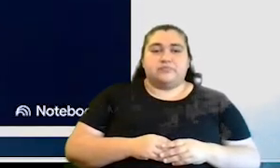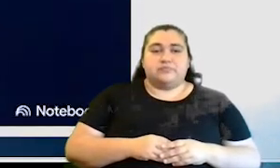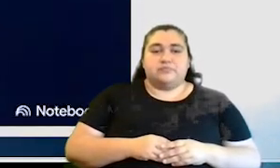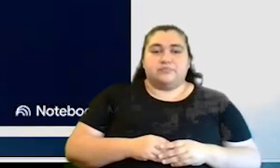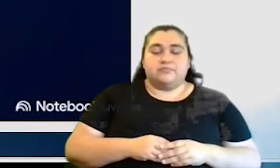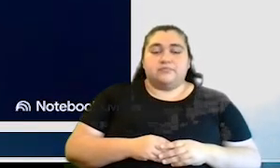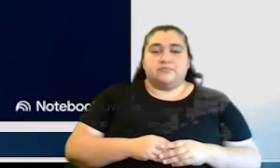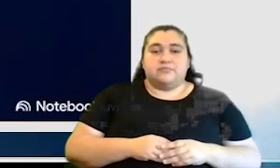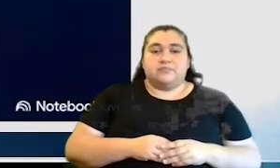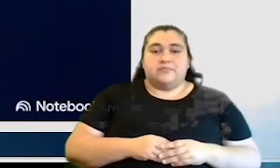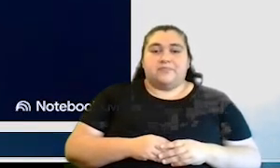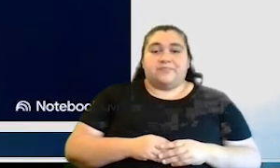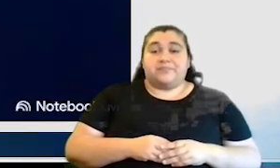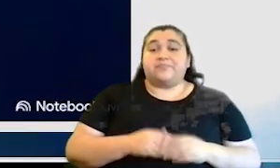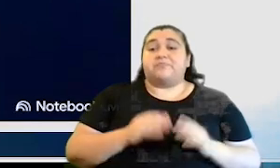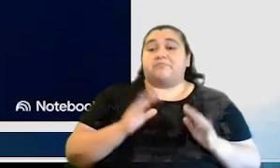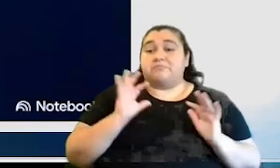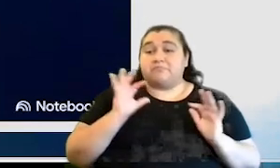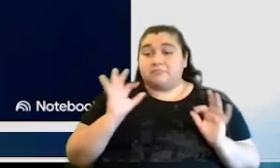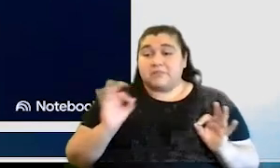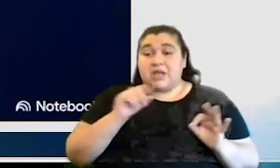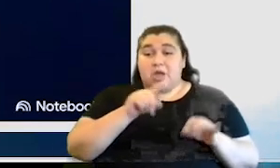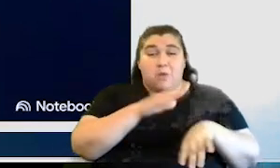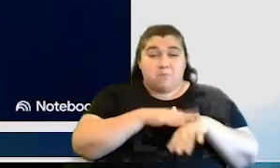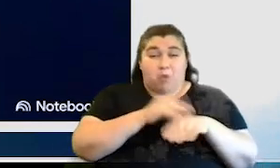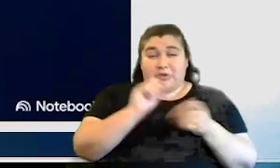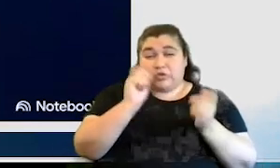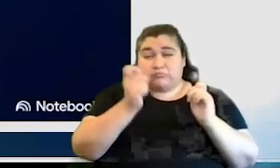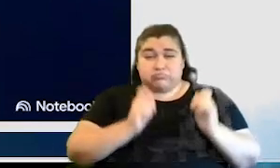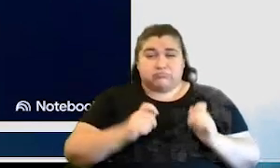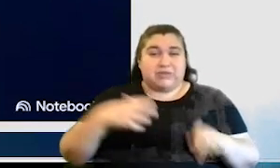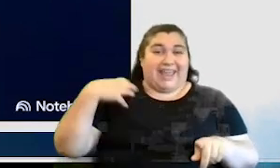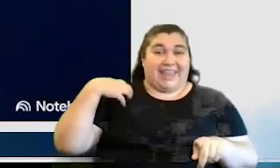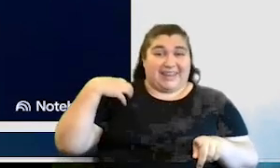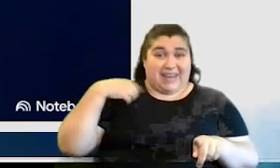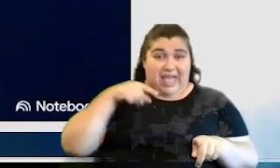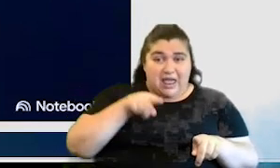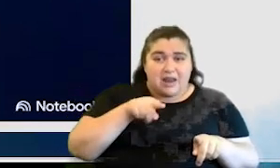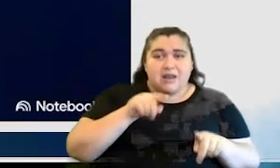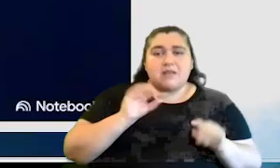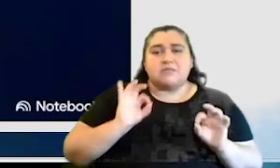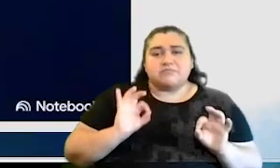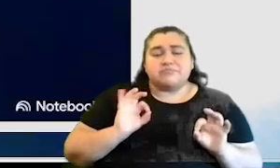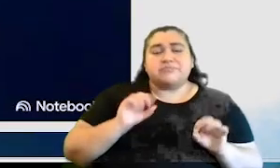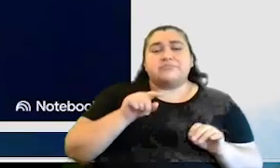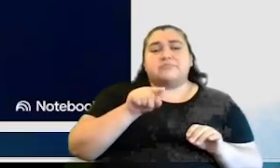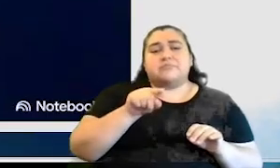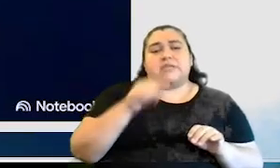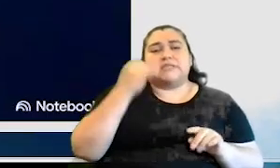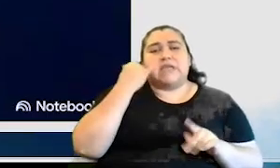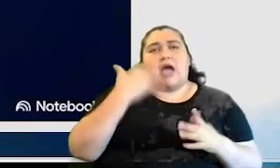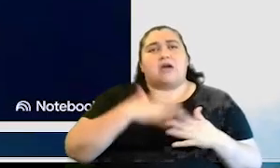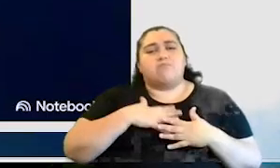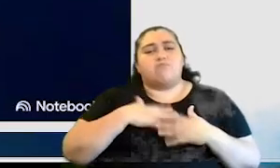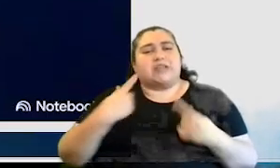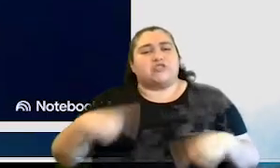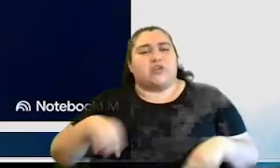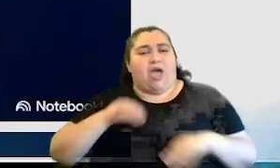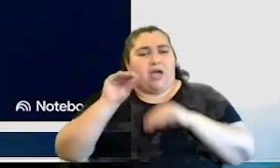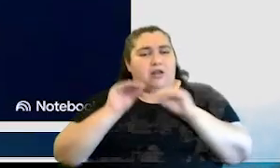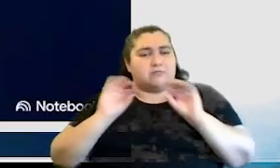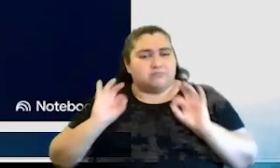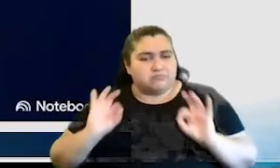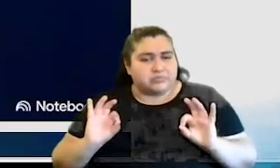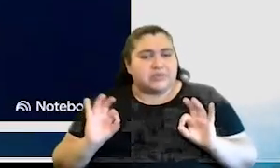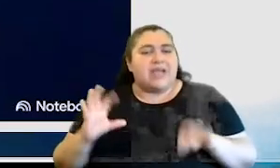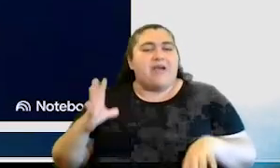¿Qué nos queda una vez que ya incorporamos las deducciones generales? Ya pusimos las deducciones personales. Nos queda un